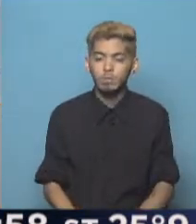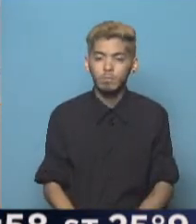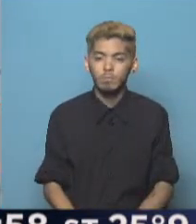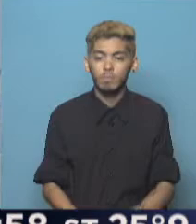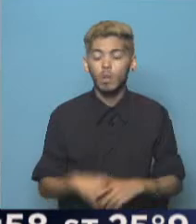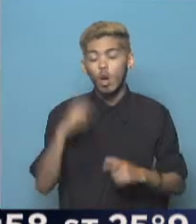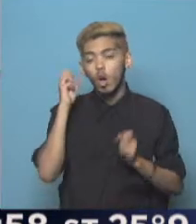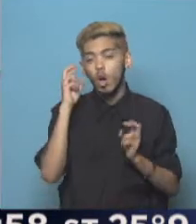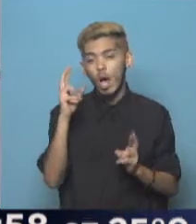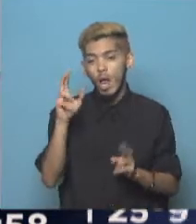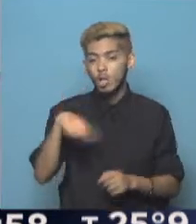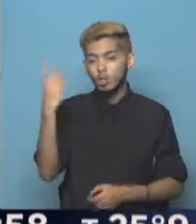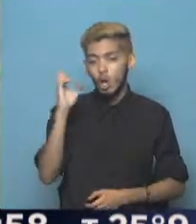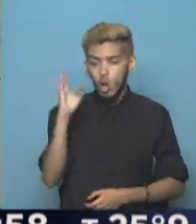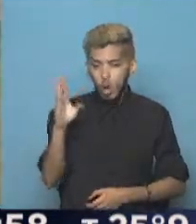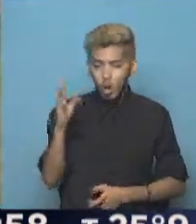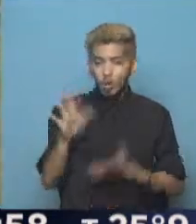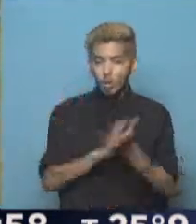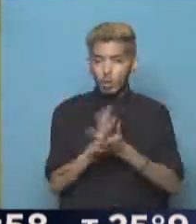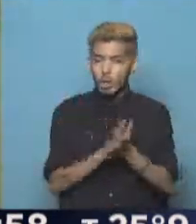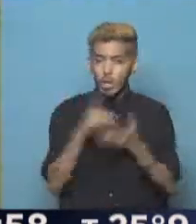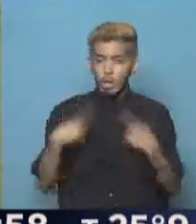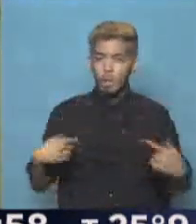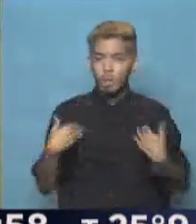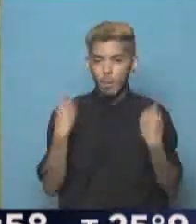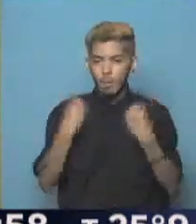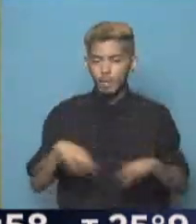que en otros clubes se solucionen las cosas para que puedan empezar la pretemporada.